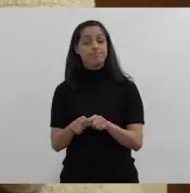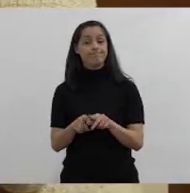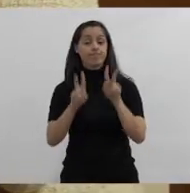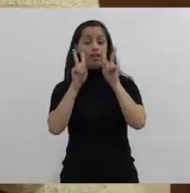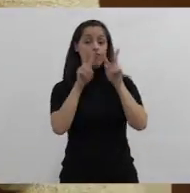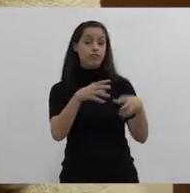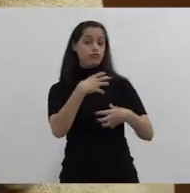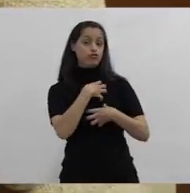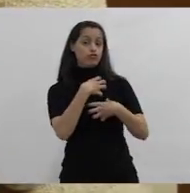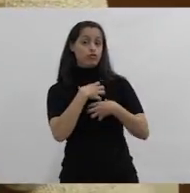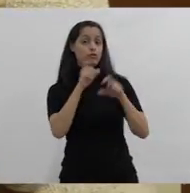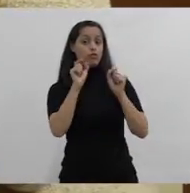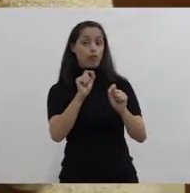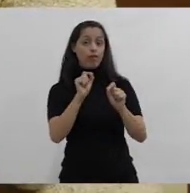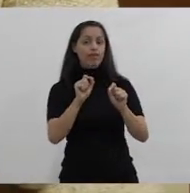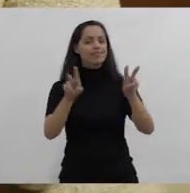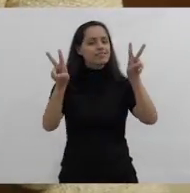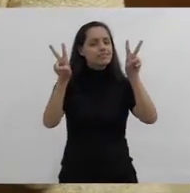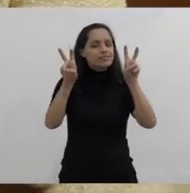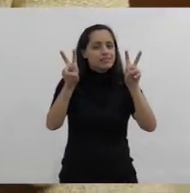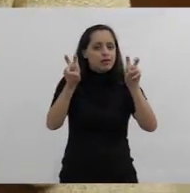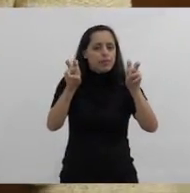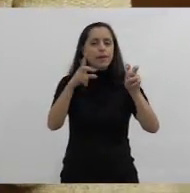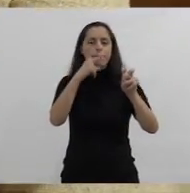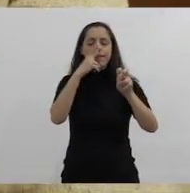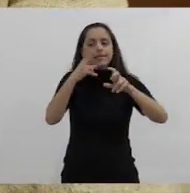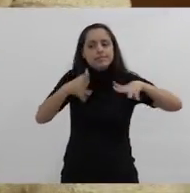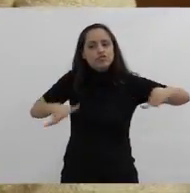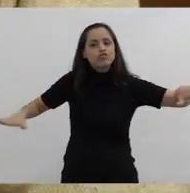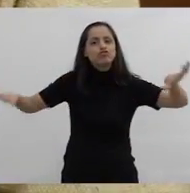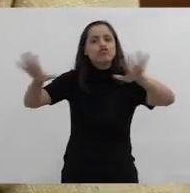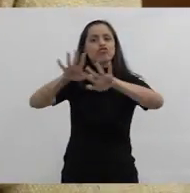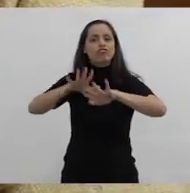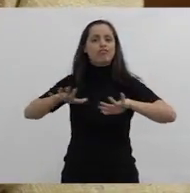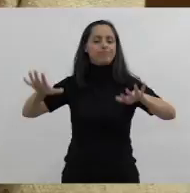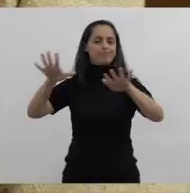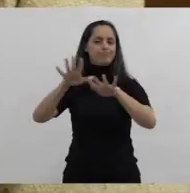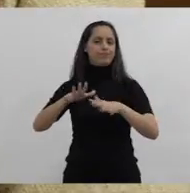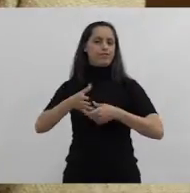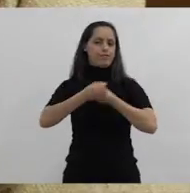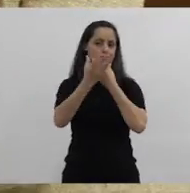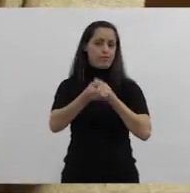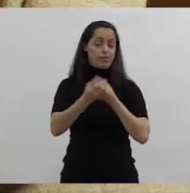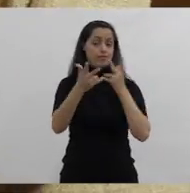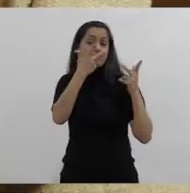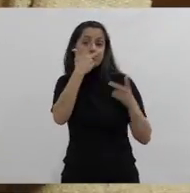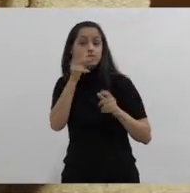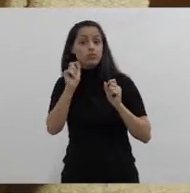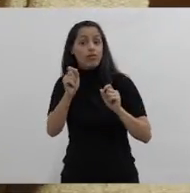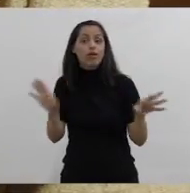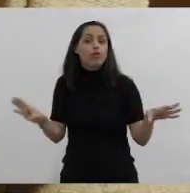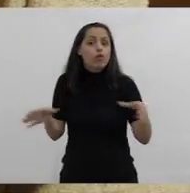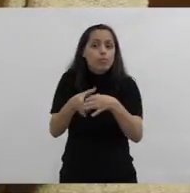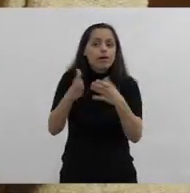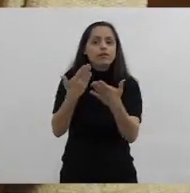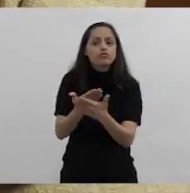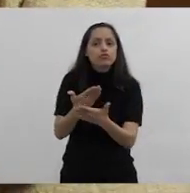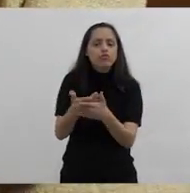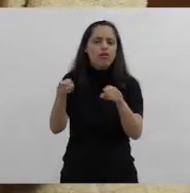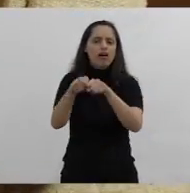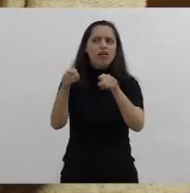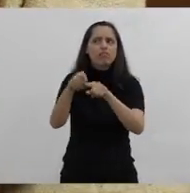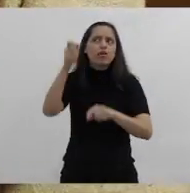otro lado, me parece que hay que apuntar a trabajar esta cuestión a nivel más general, a nivel de lo que es